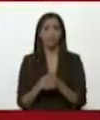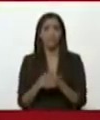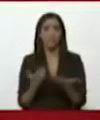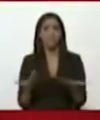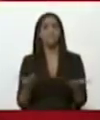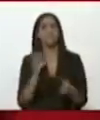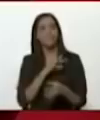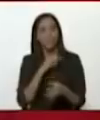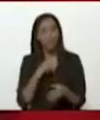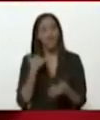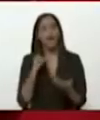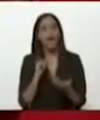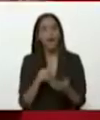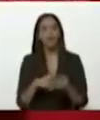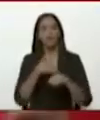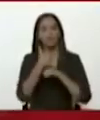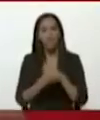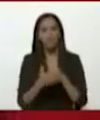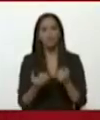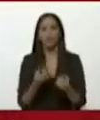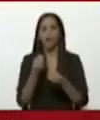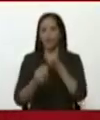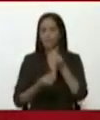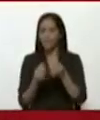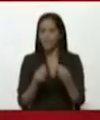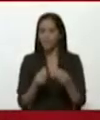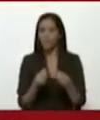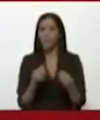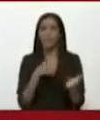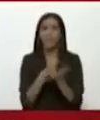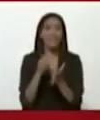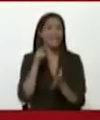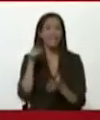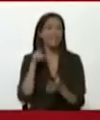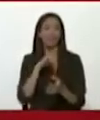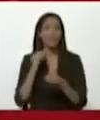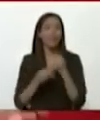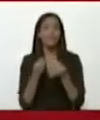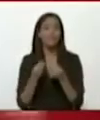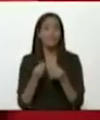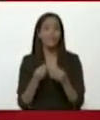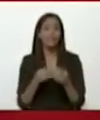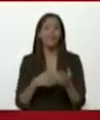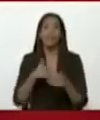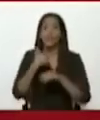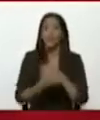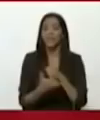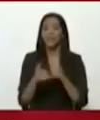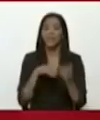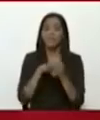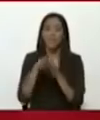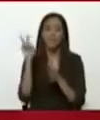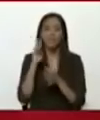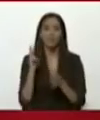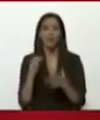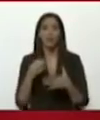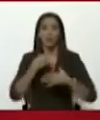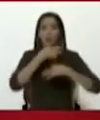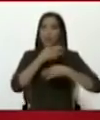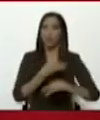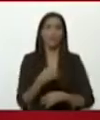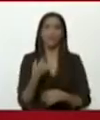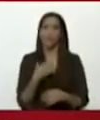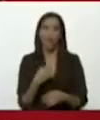Señora, hay una operación montada. ¿Qué está sucediendo? Ellos no van a hacer la operación que quieren desarrollar en Venezuela uniformados, como